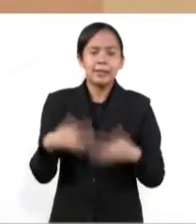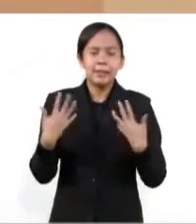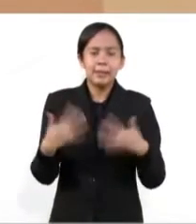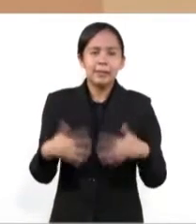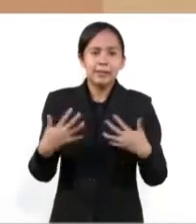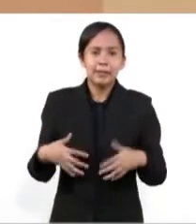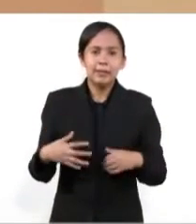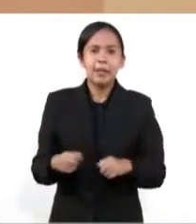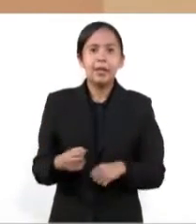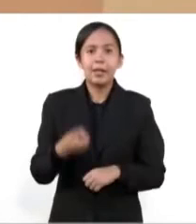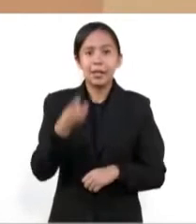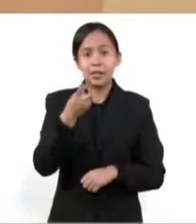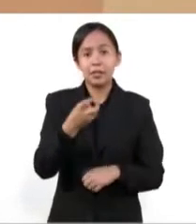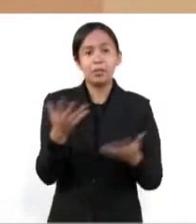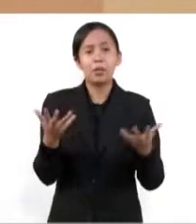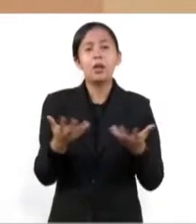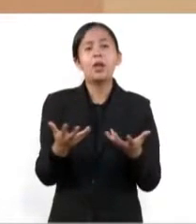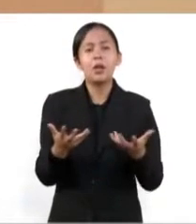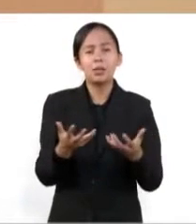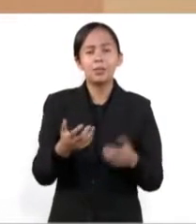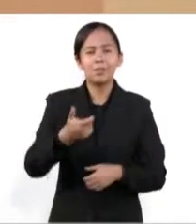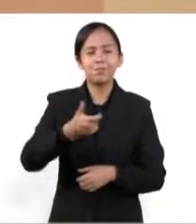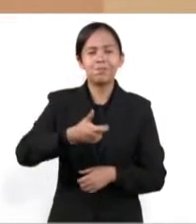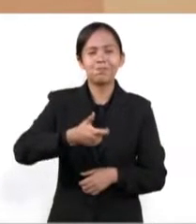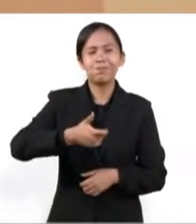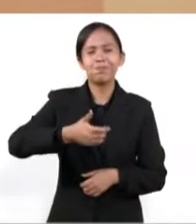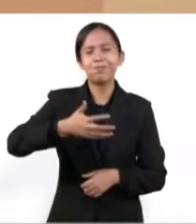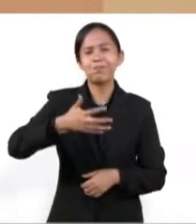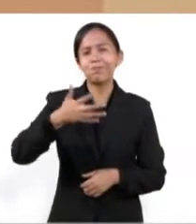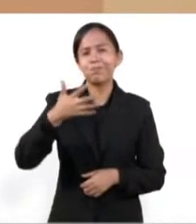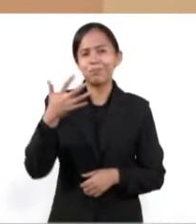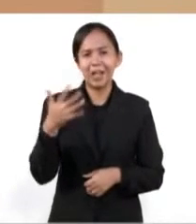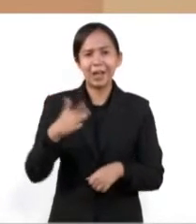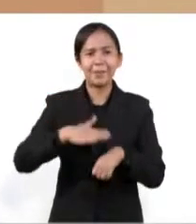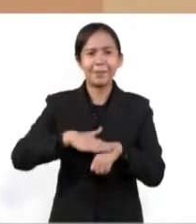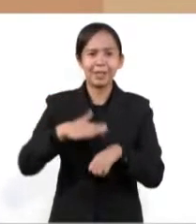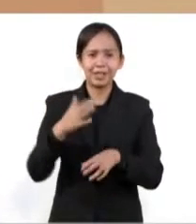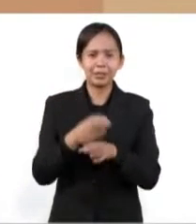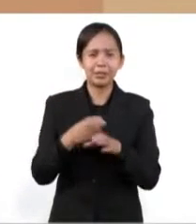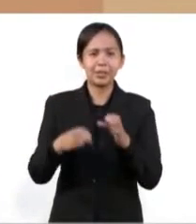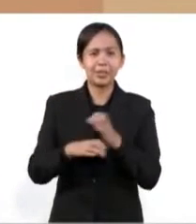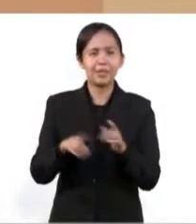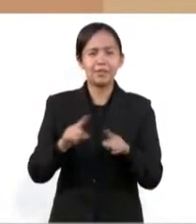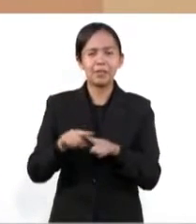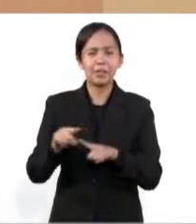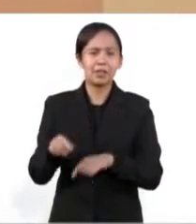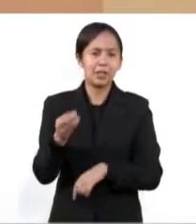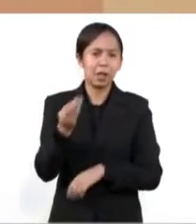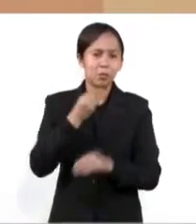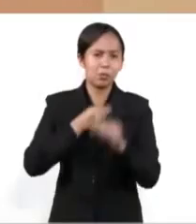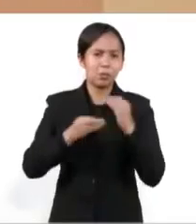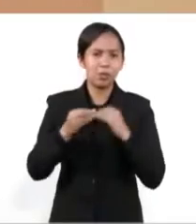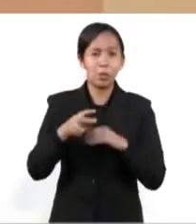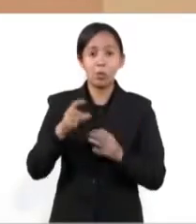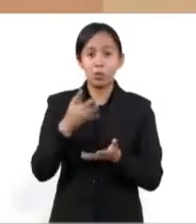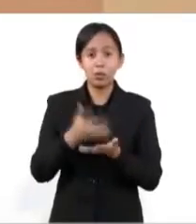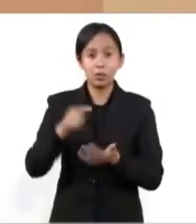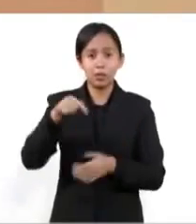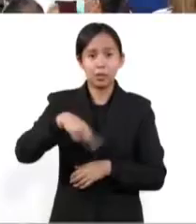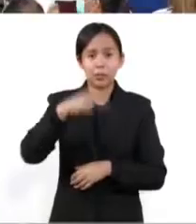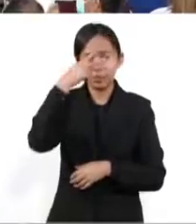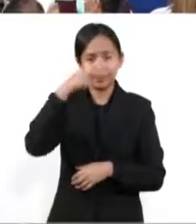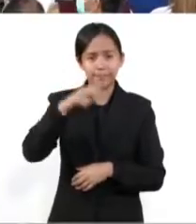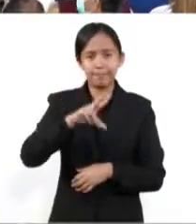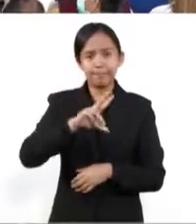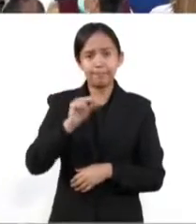increíblemente, eso provoca que haya inflación en distintos alimentos. No solamente ocurre en México,